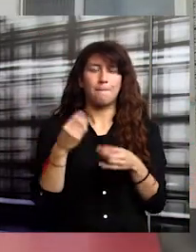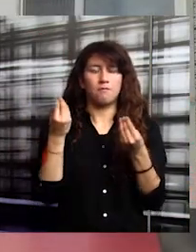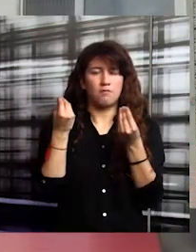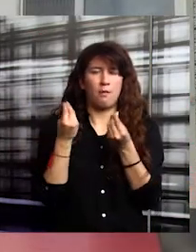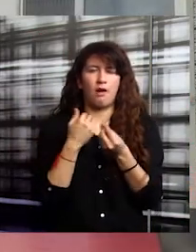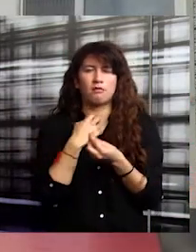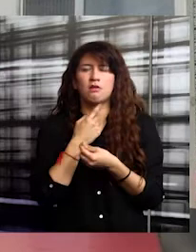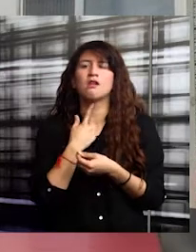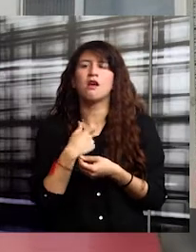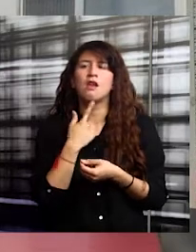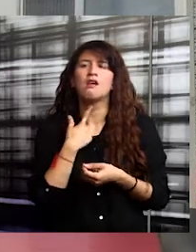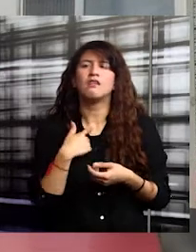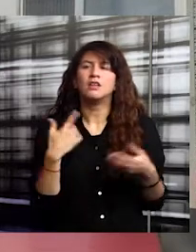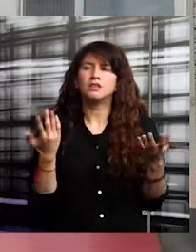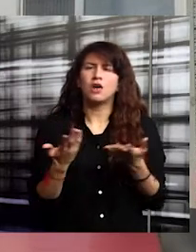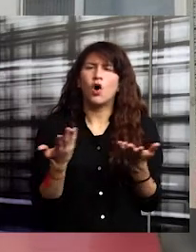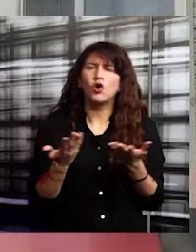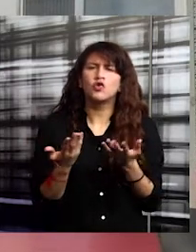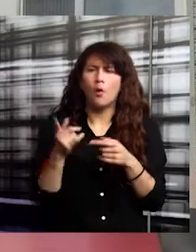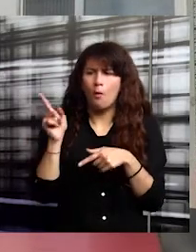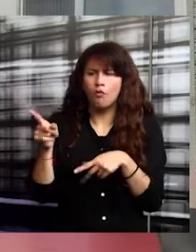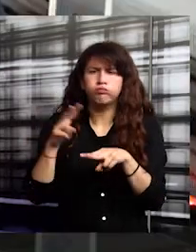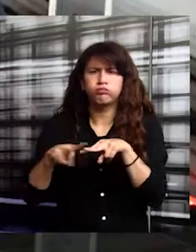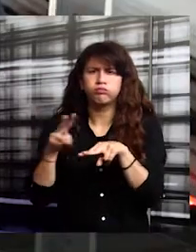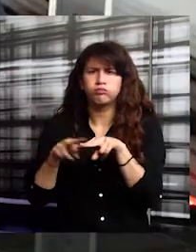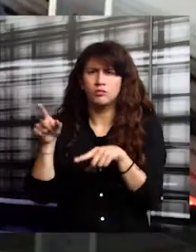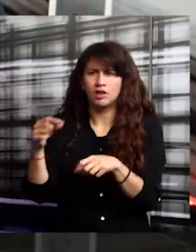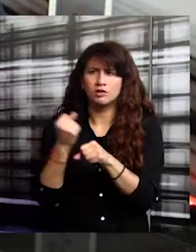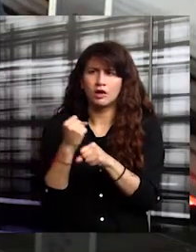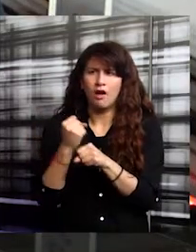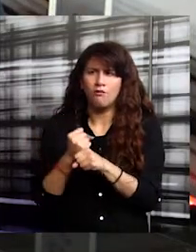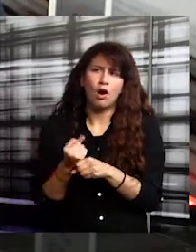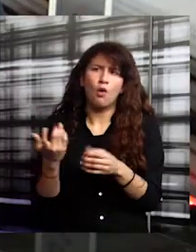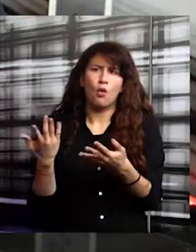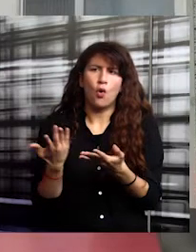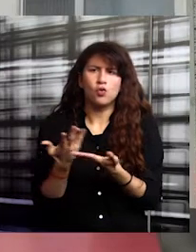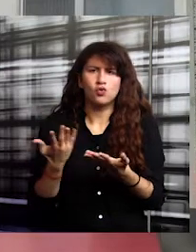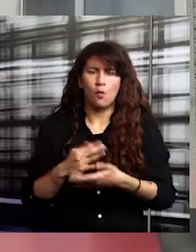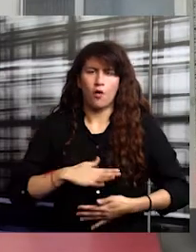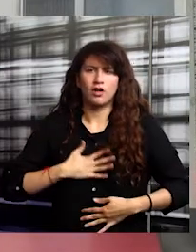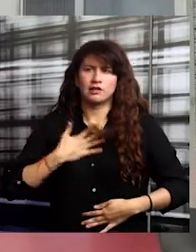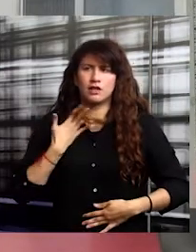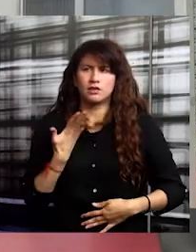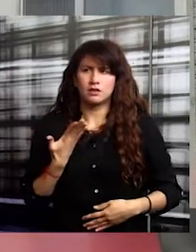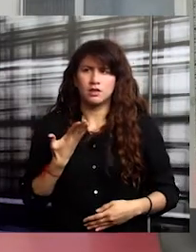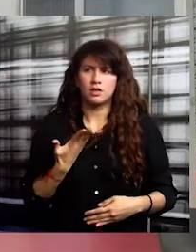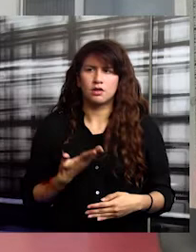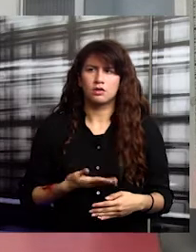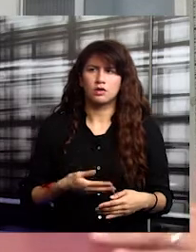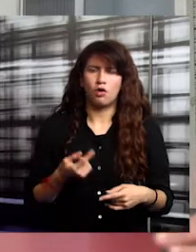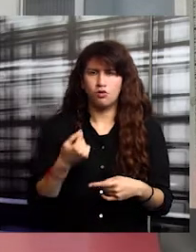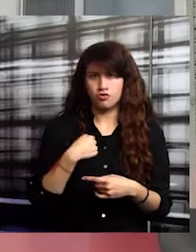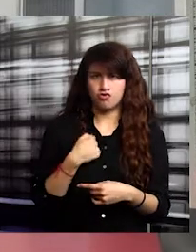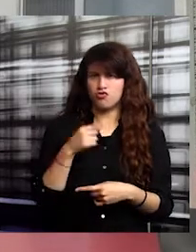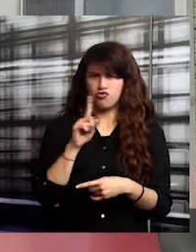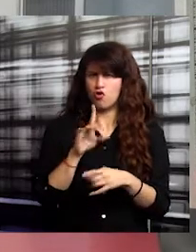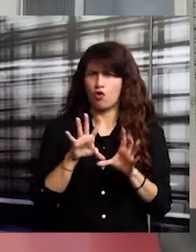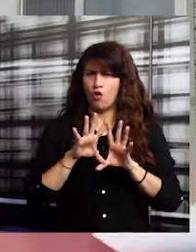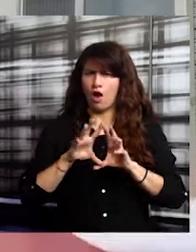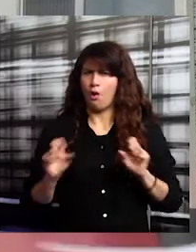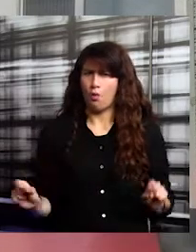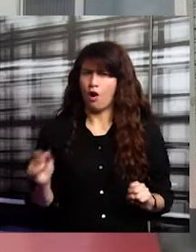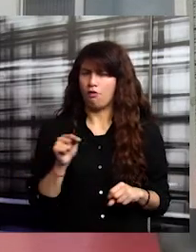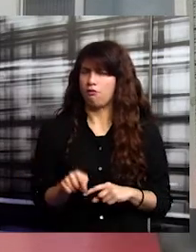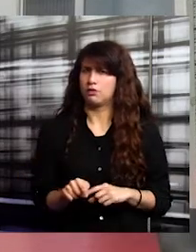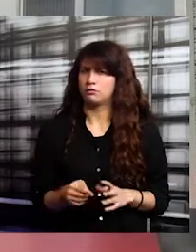que yo en lo general no soy partidario de las cuotas. Yo creo que eso afecta a la